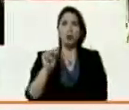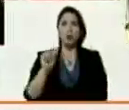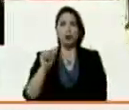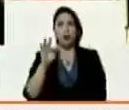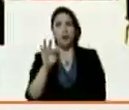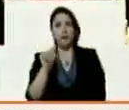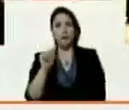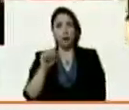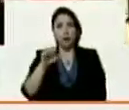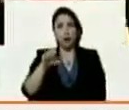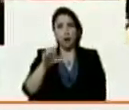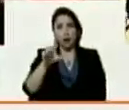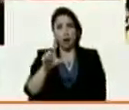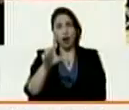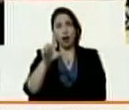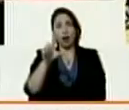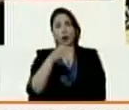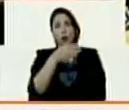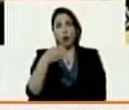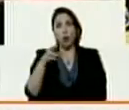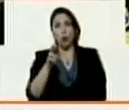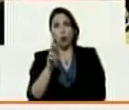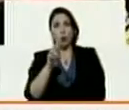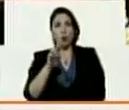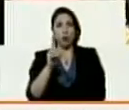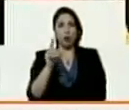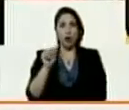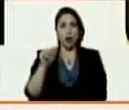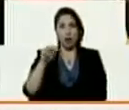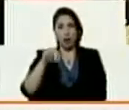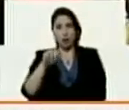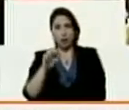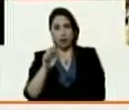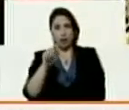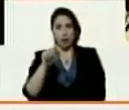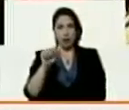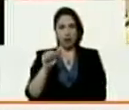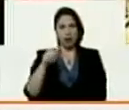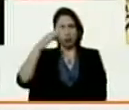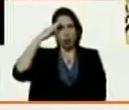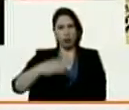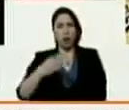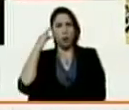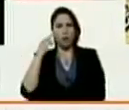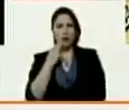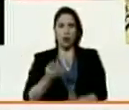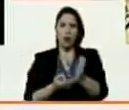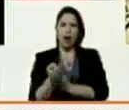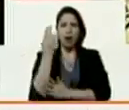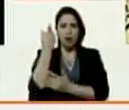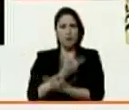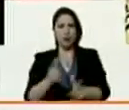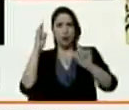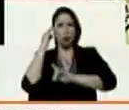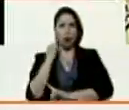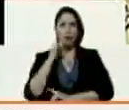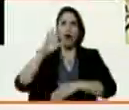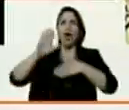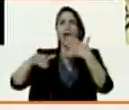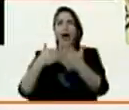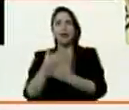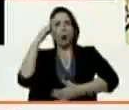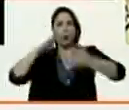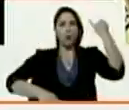Urdaneta, soldado bolivariano leal al libertador Simón Bolívar hasta las últimas